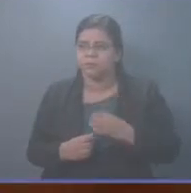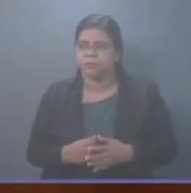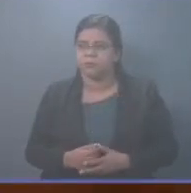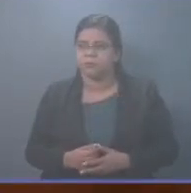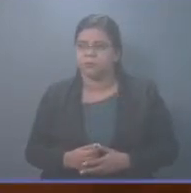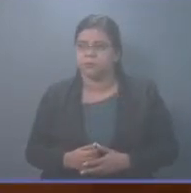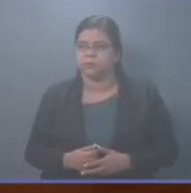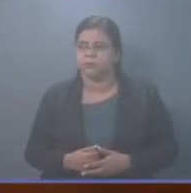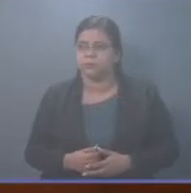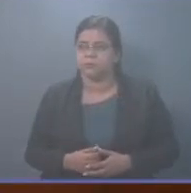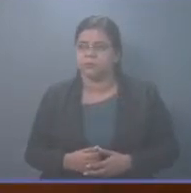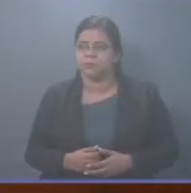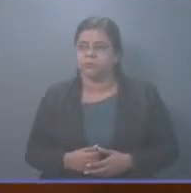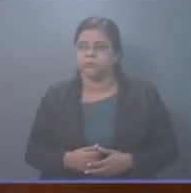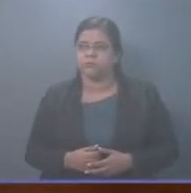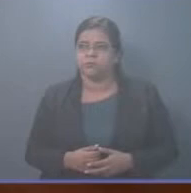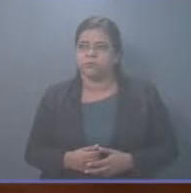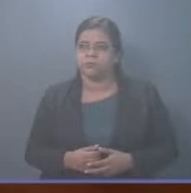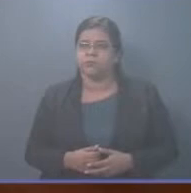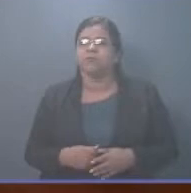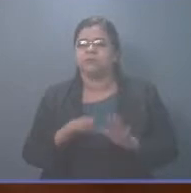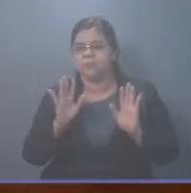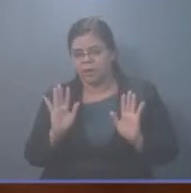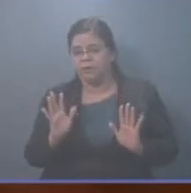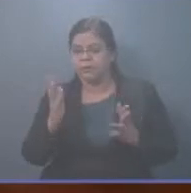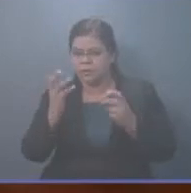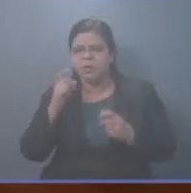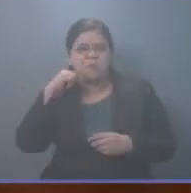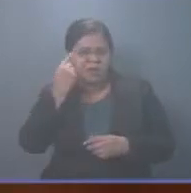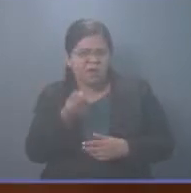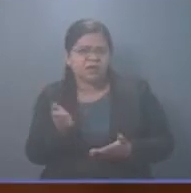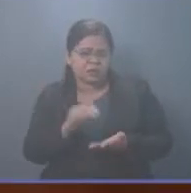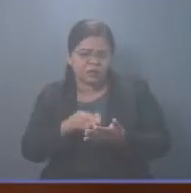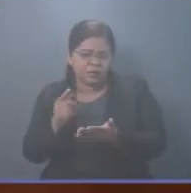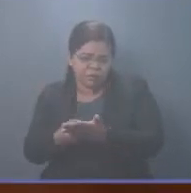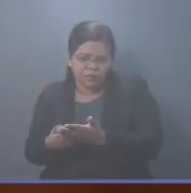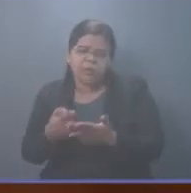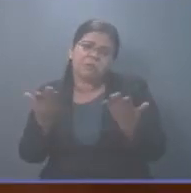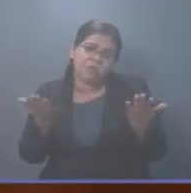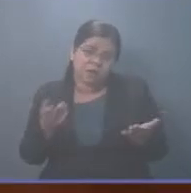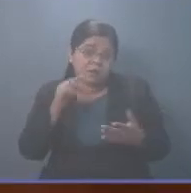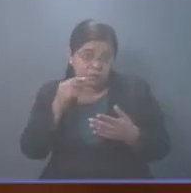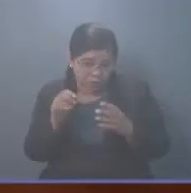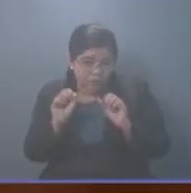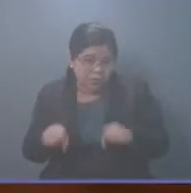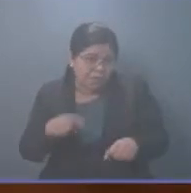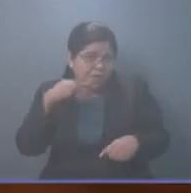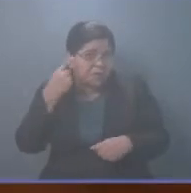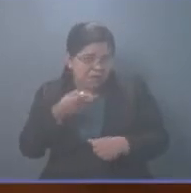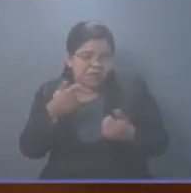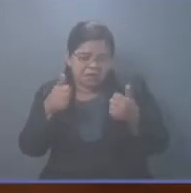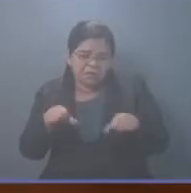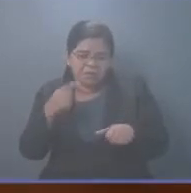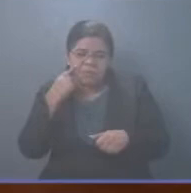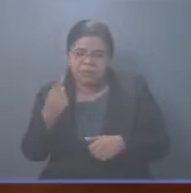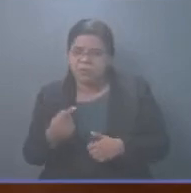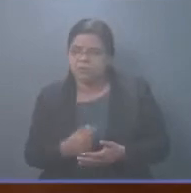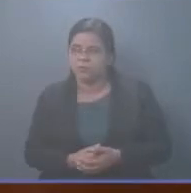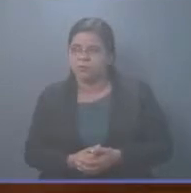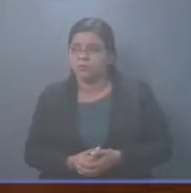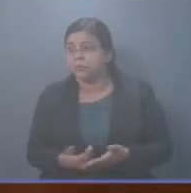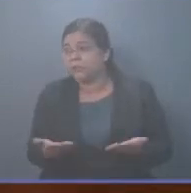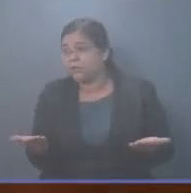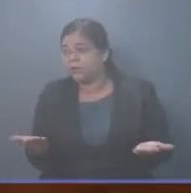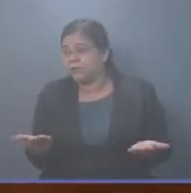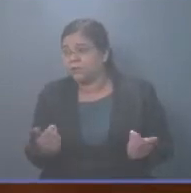Nosotros pensamos. Bueno, voy a convocar mañana y si hay condiciones, pues mañana lo vemos, ¿verdad?